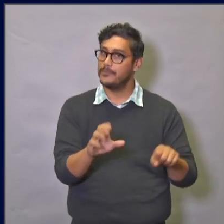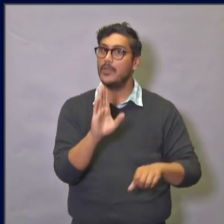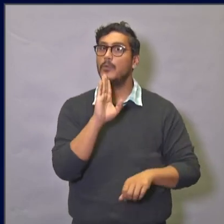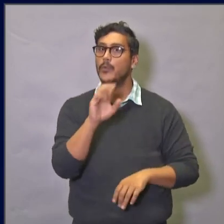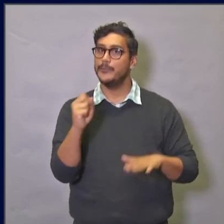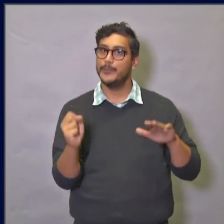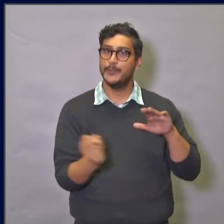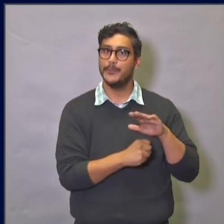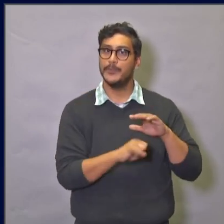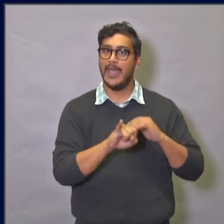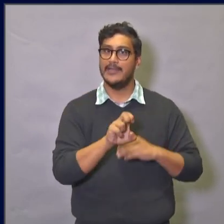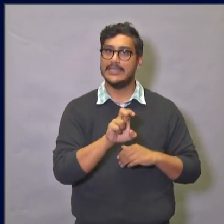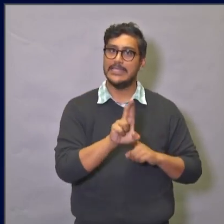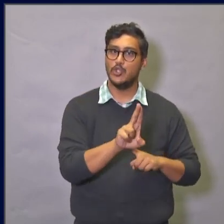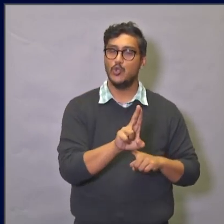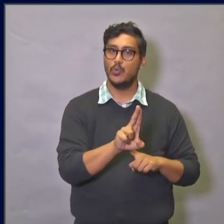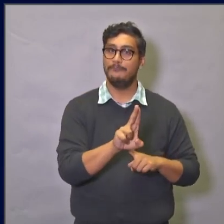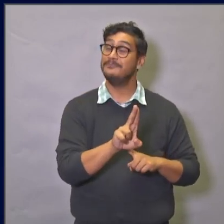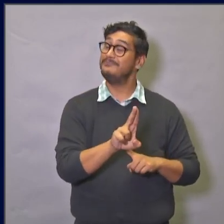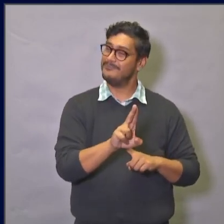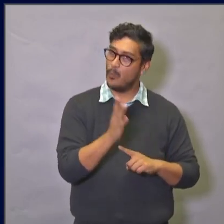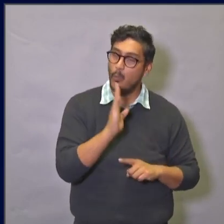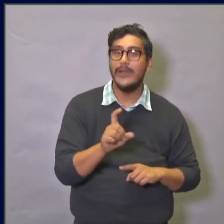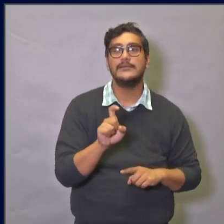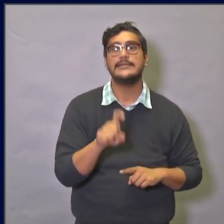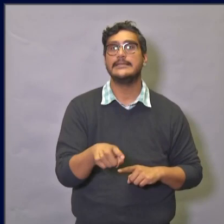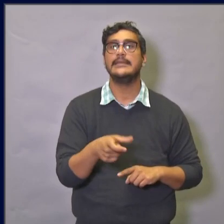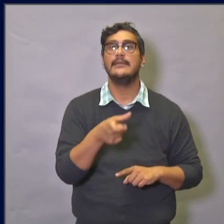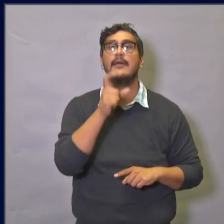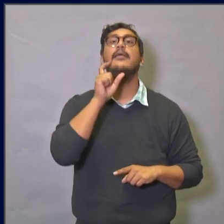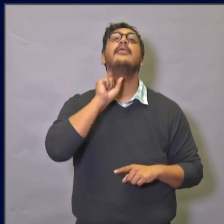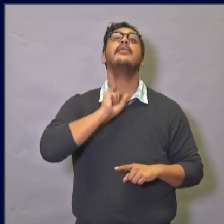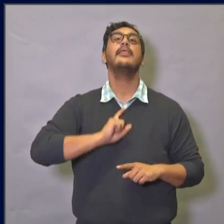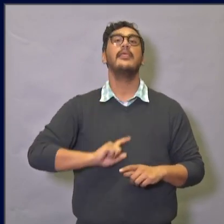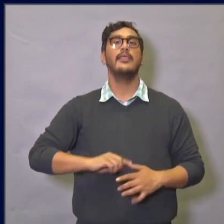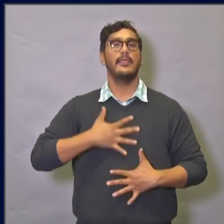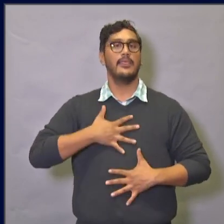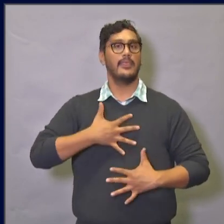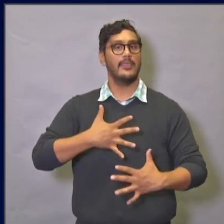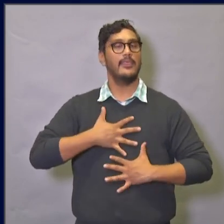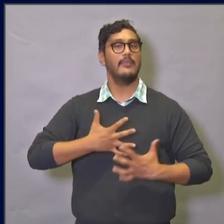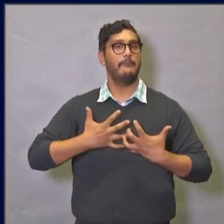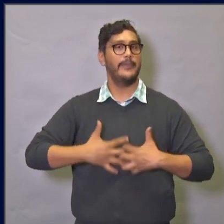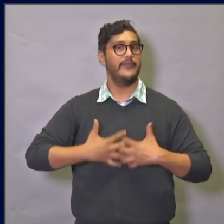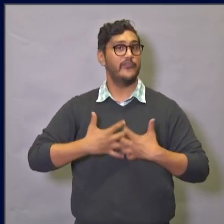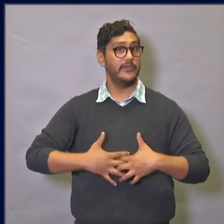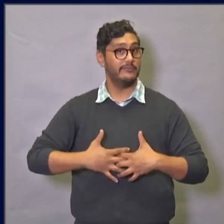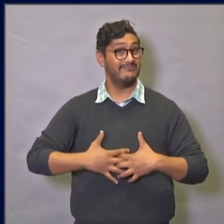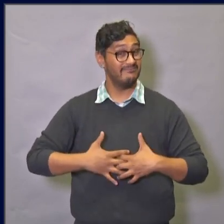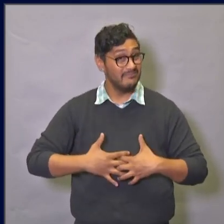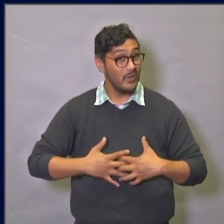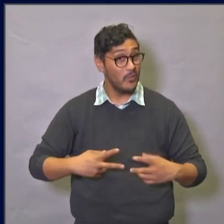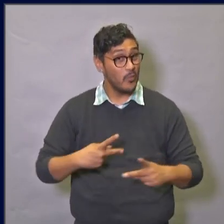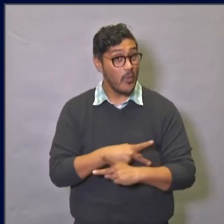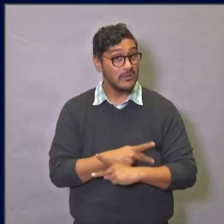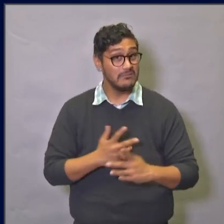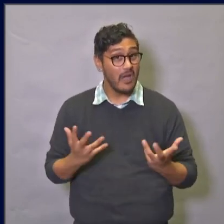intensivos, poder necesitar ventilación mecánica y lamentablemente hasta fallecer.